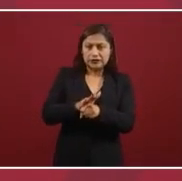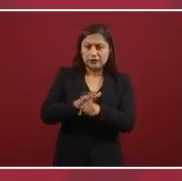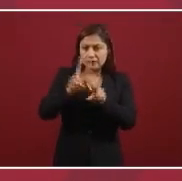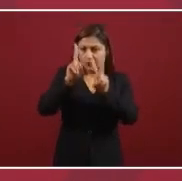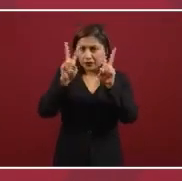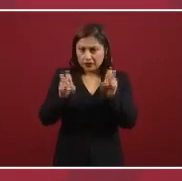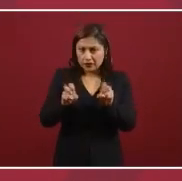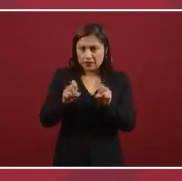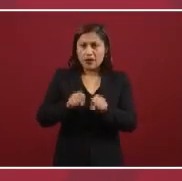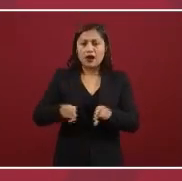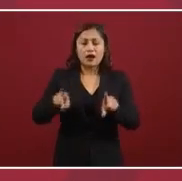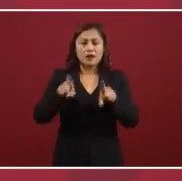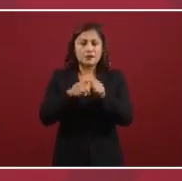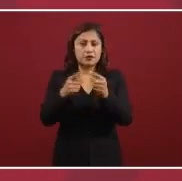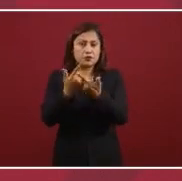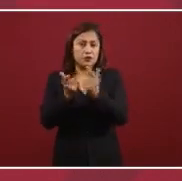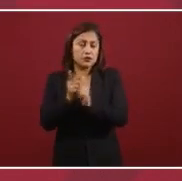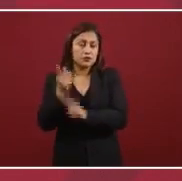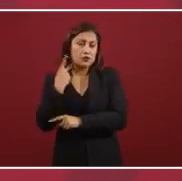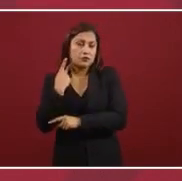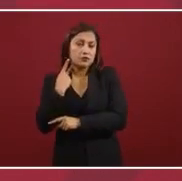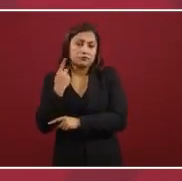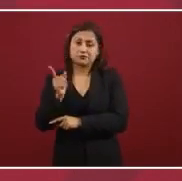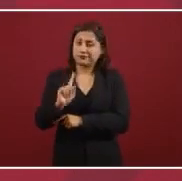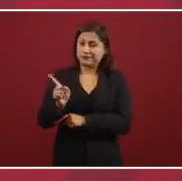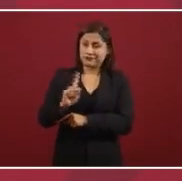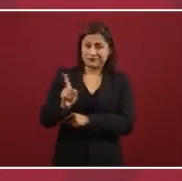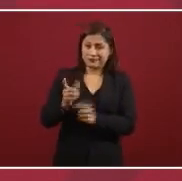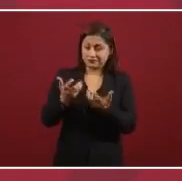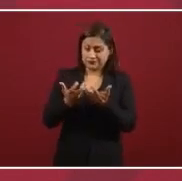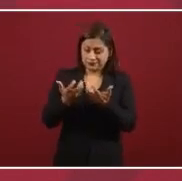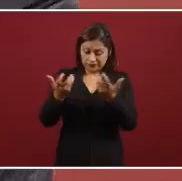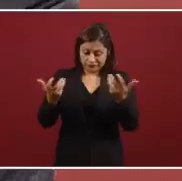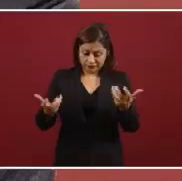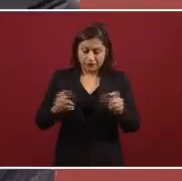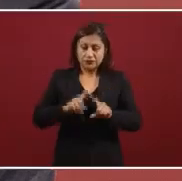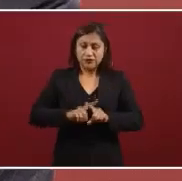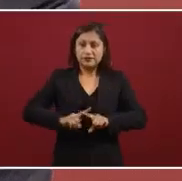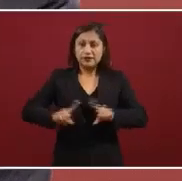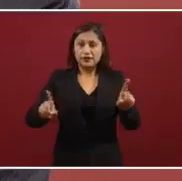porque pues son de